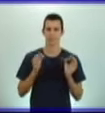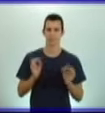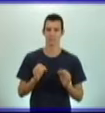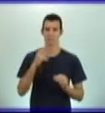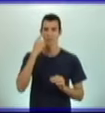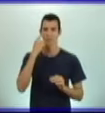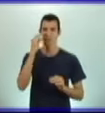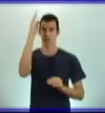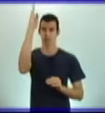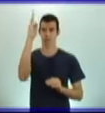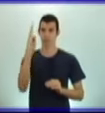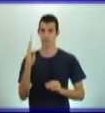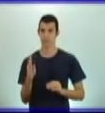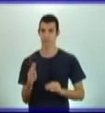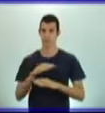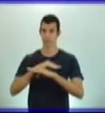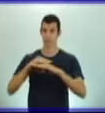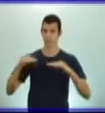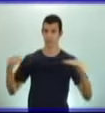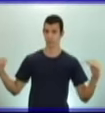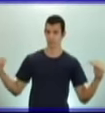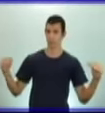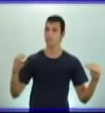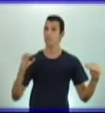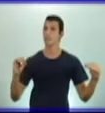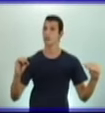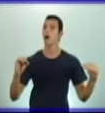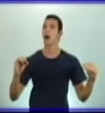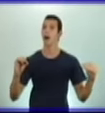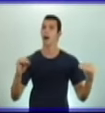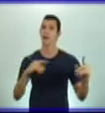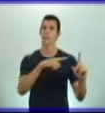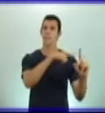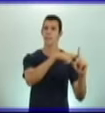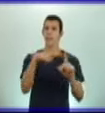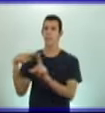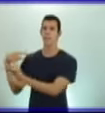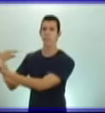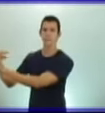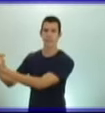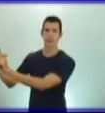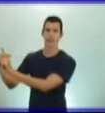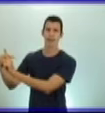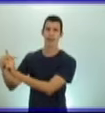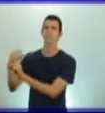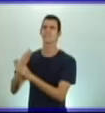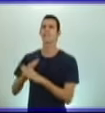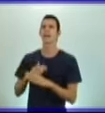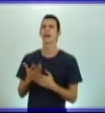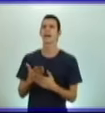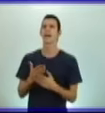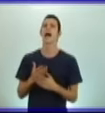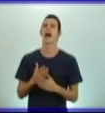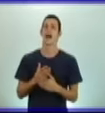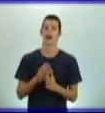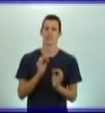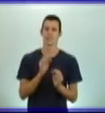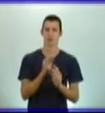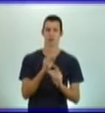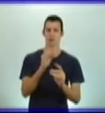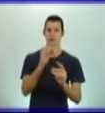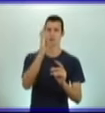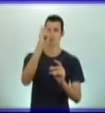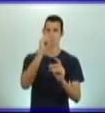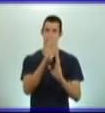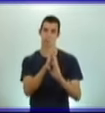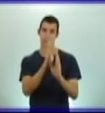es positiva para las X menores que menos 5 o las X mayores que 3. Observen que no está